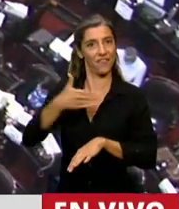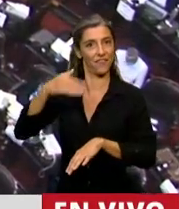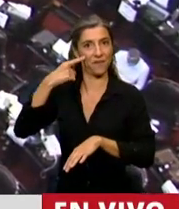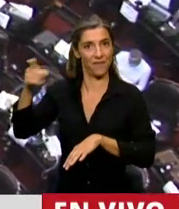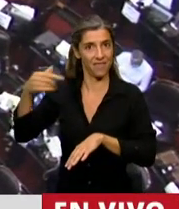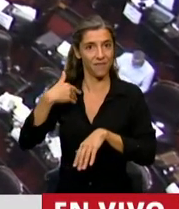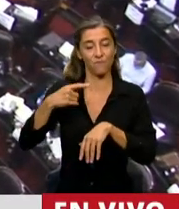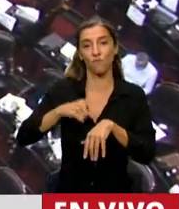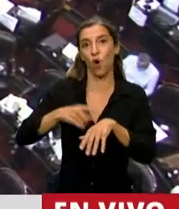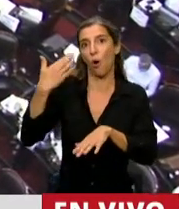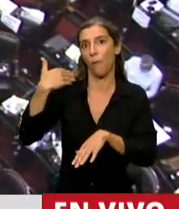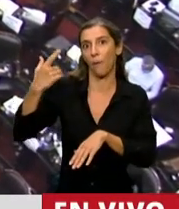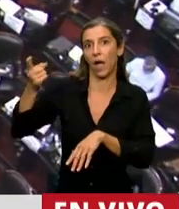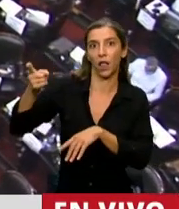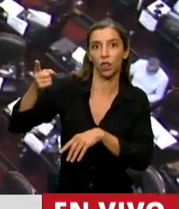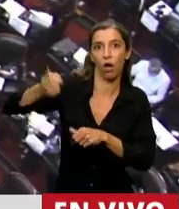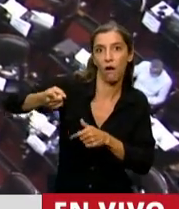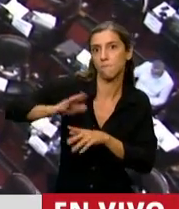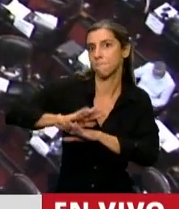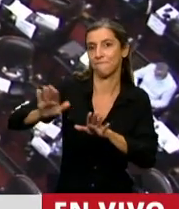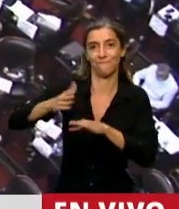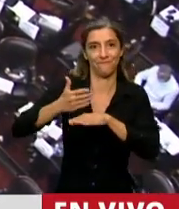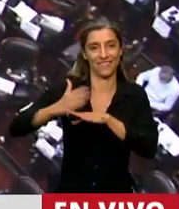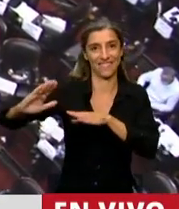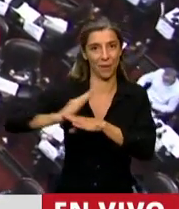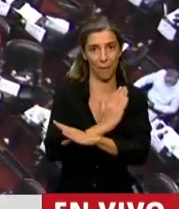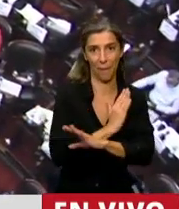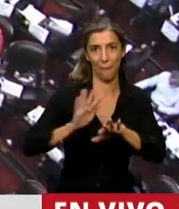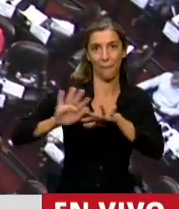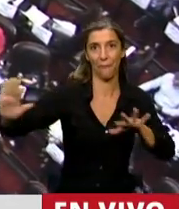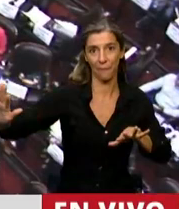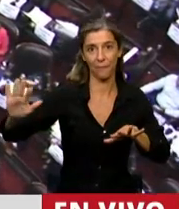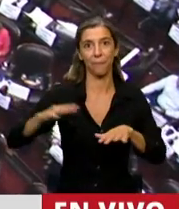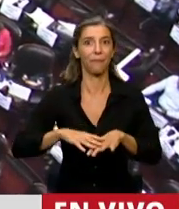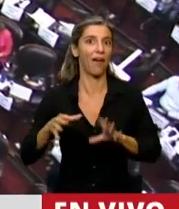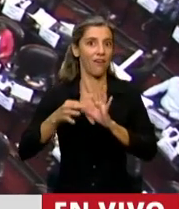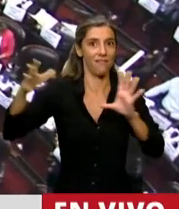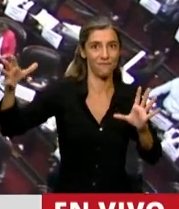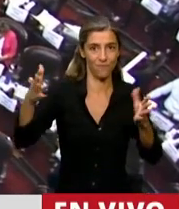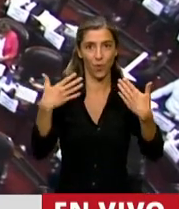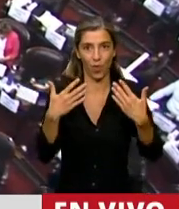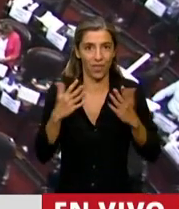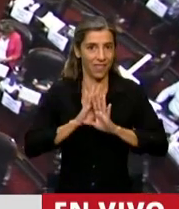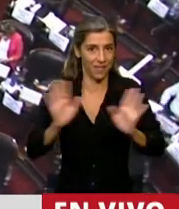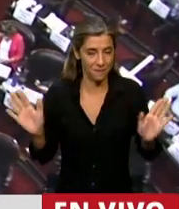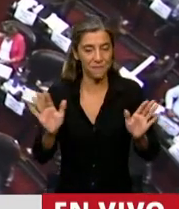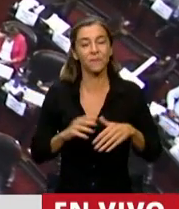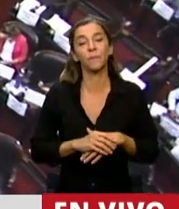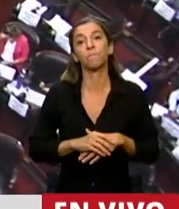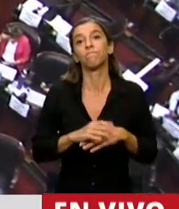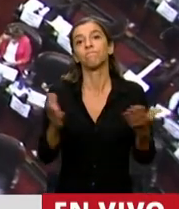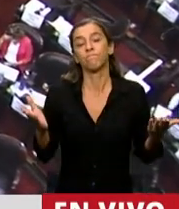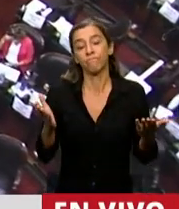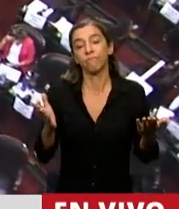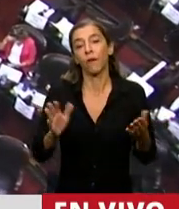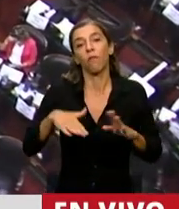tutela significaban a la posibilidad del desarrollo de políticas soberanas. Fíjese que bastaron apenas 4 años para